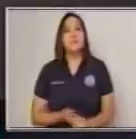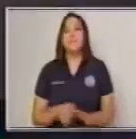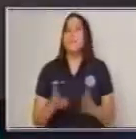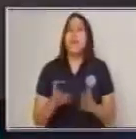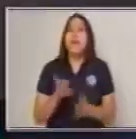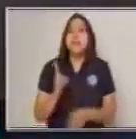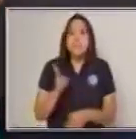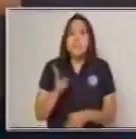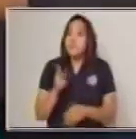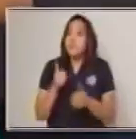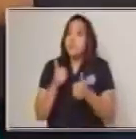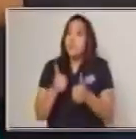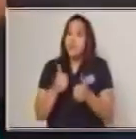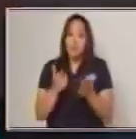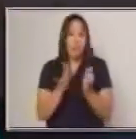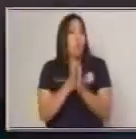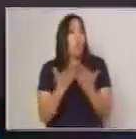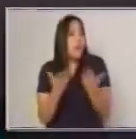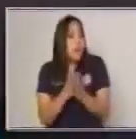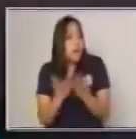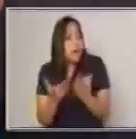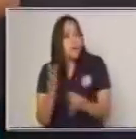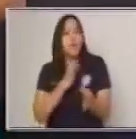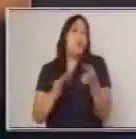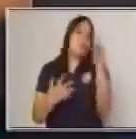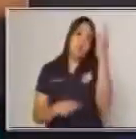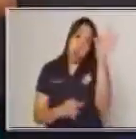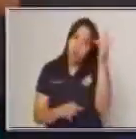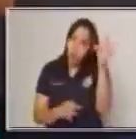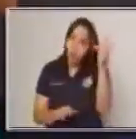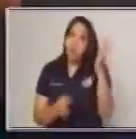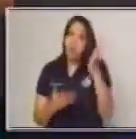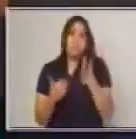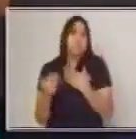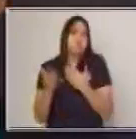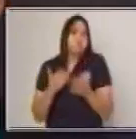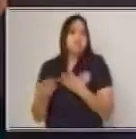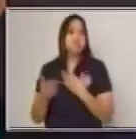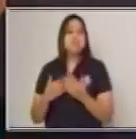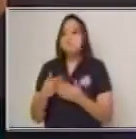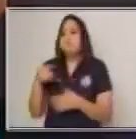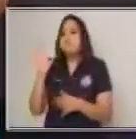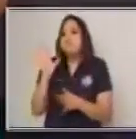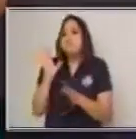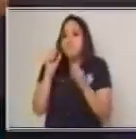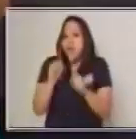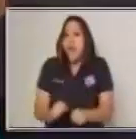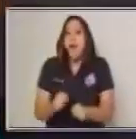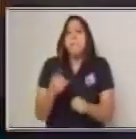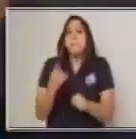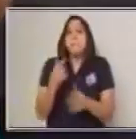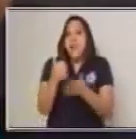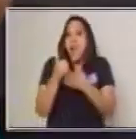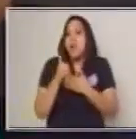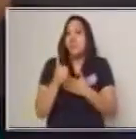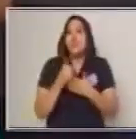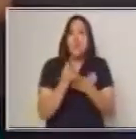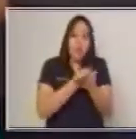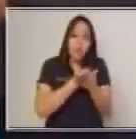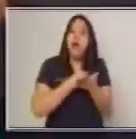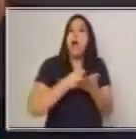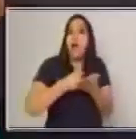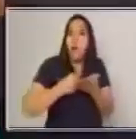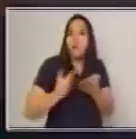Siempre es bueno tener un cuaderno, una hoja o cualquier otro objeto que nos sirva para poder